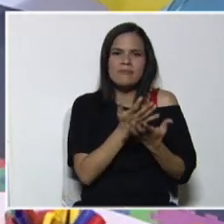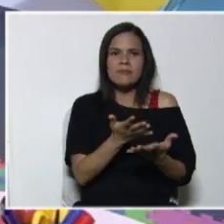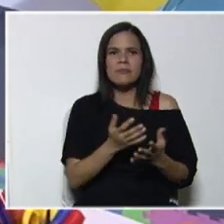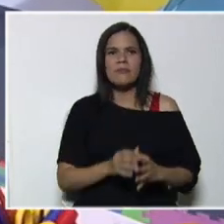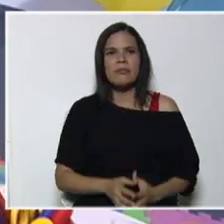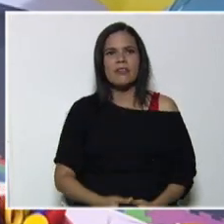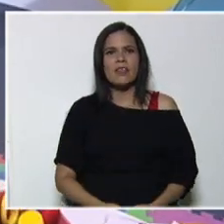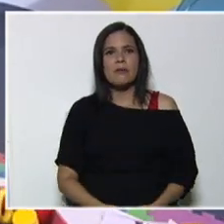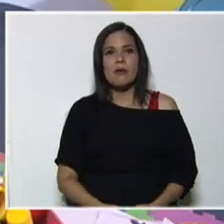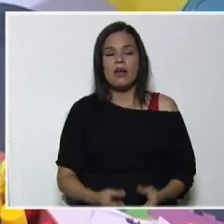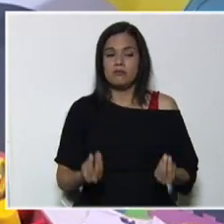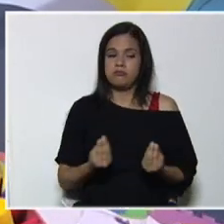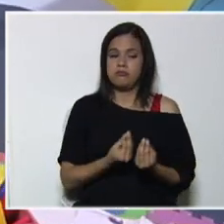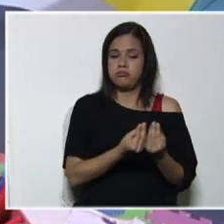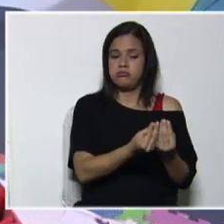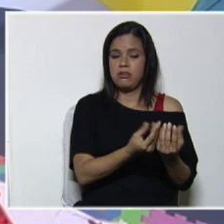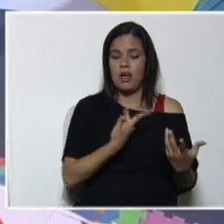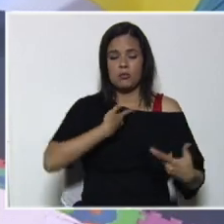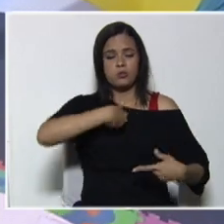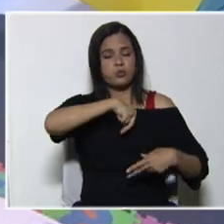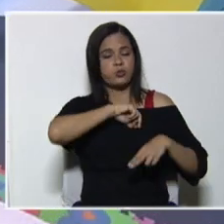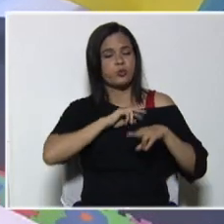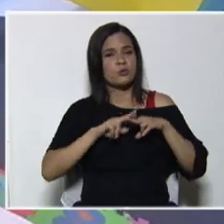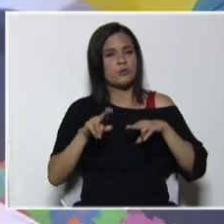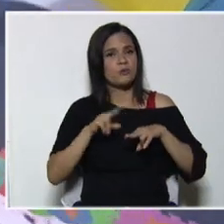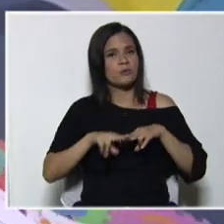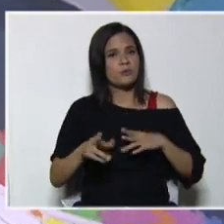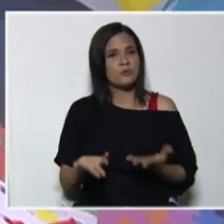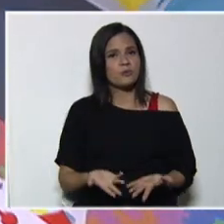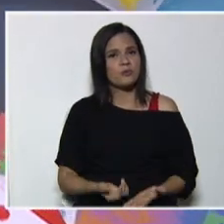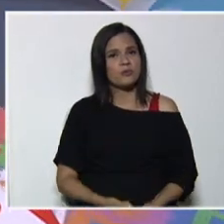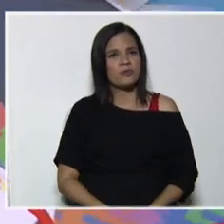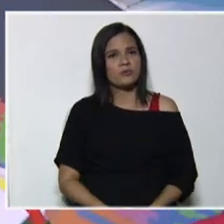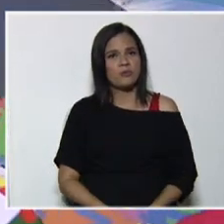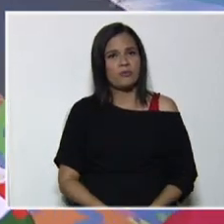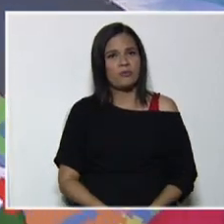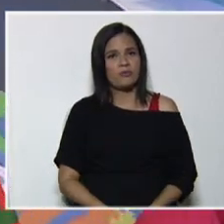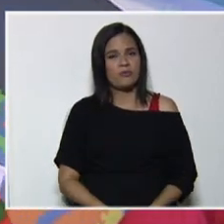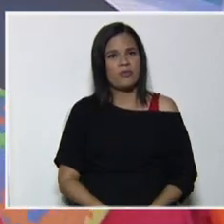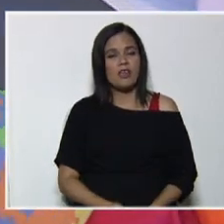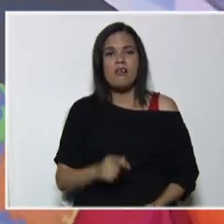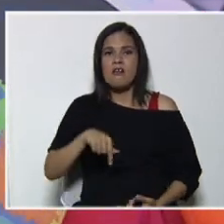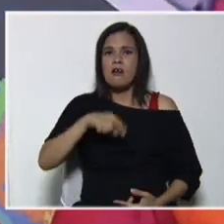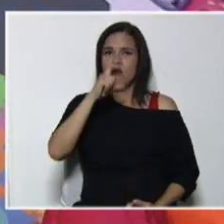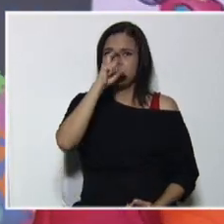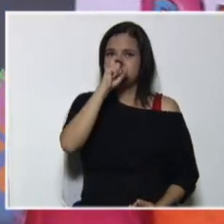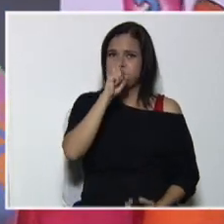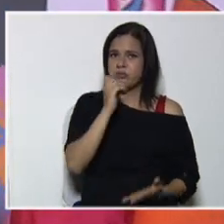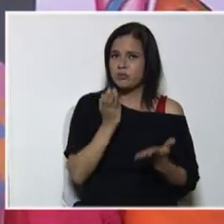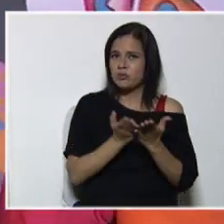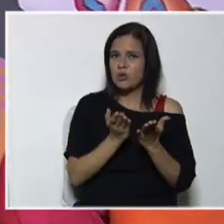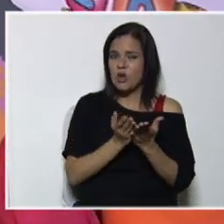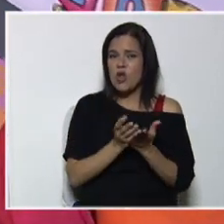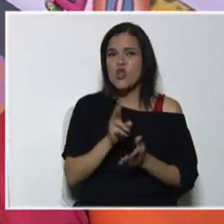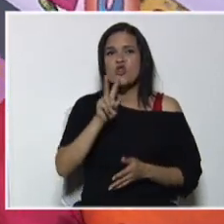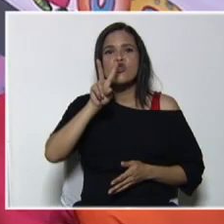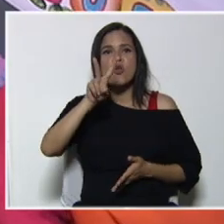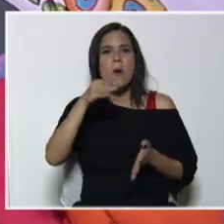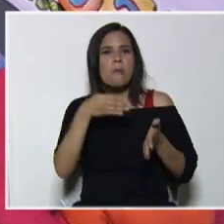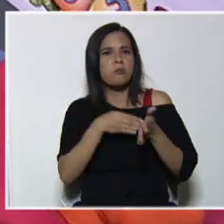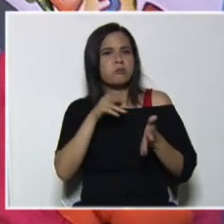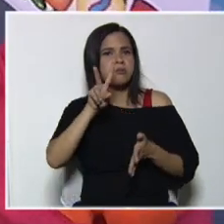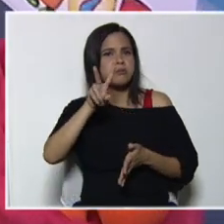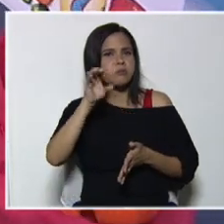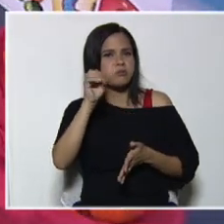para acompañar a nuestras niñas y a nuestros niños en en este año escolar 2020-2021